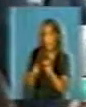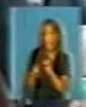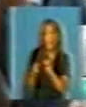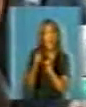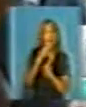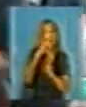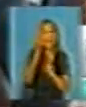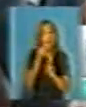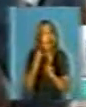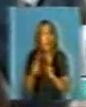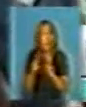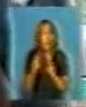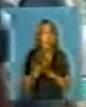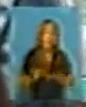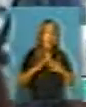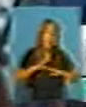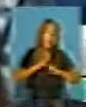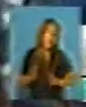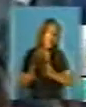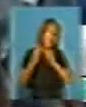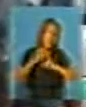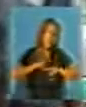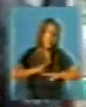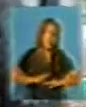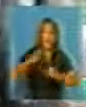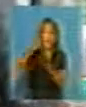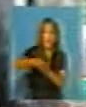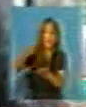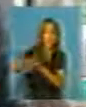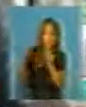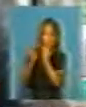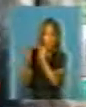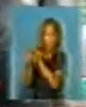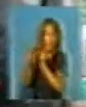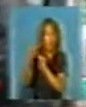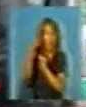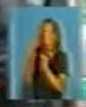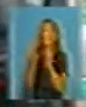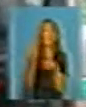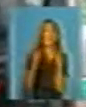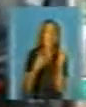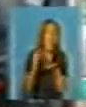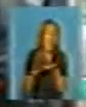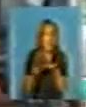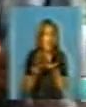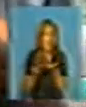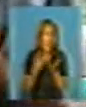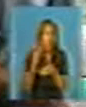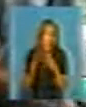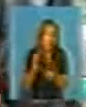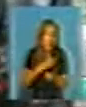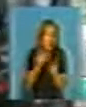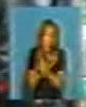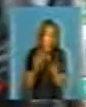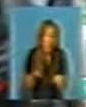Y la verdad que ha sido un alivio para nosotros que se le pague a esos compañeros, porque tampoco se juega con el sueldo